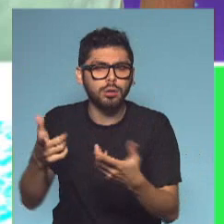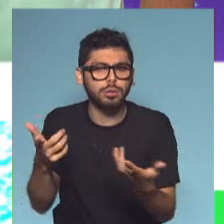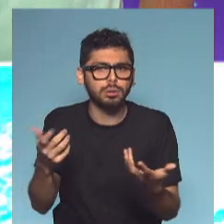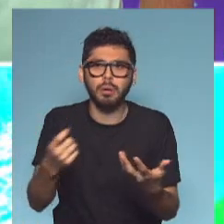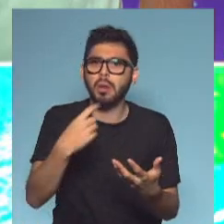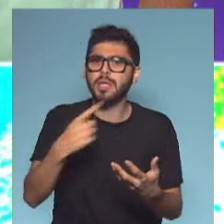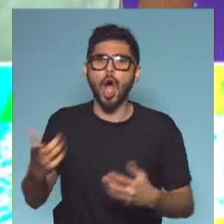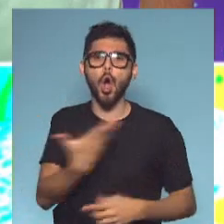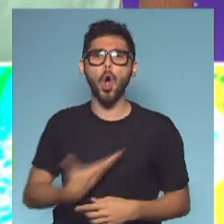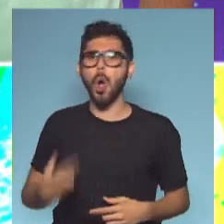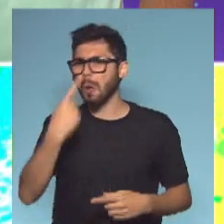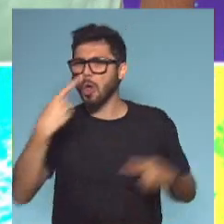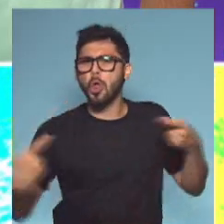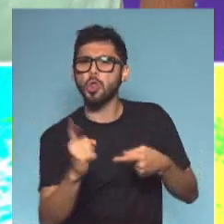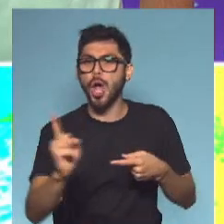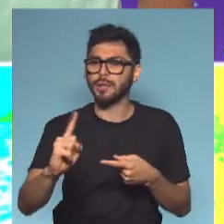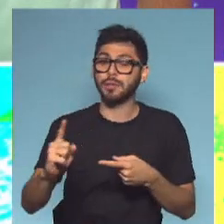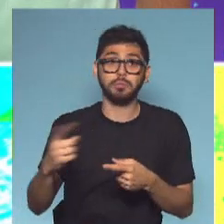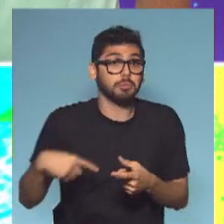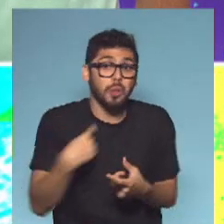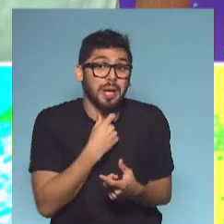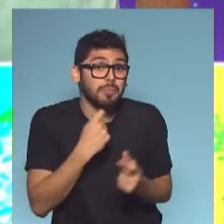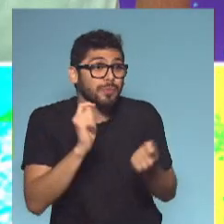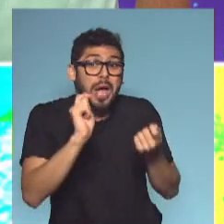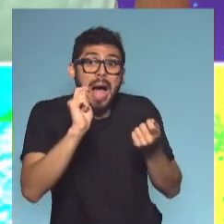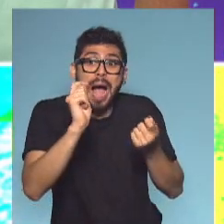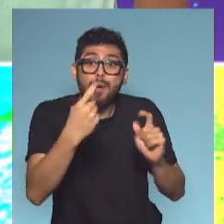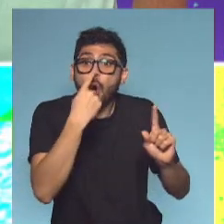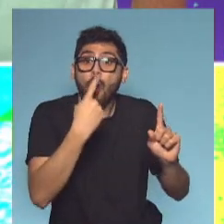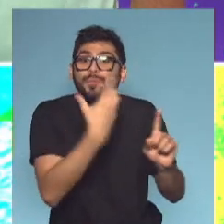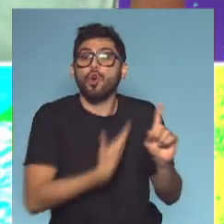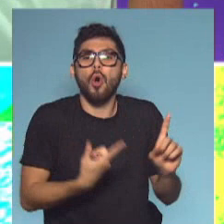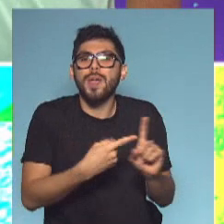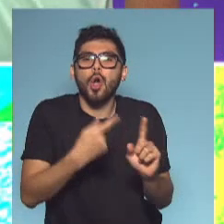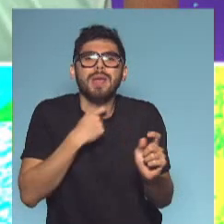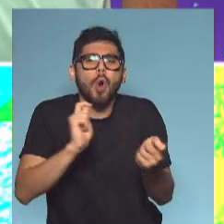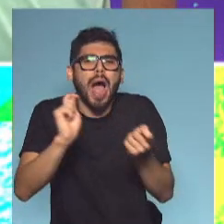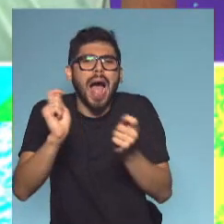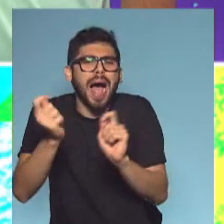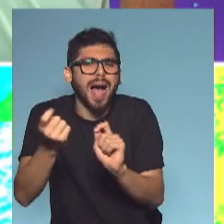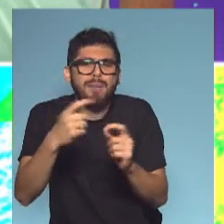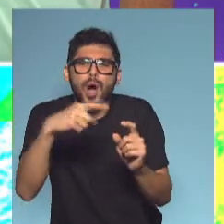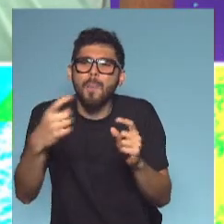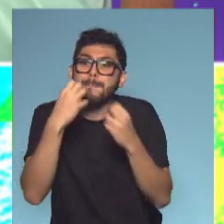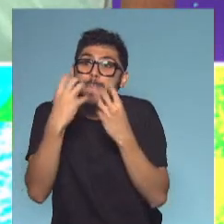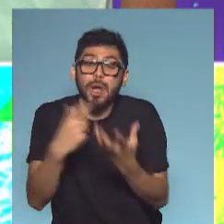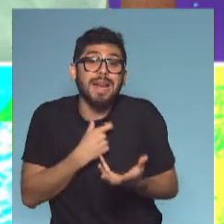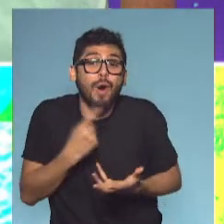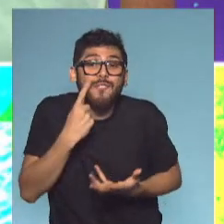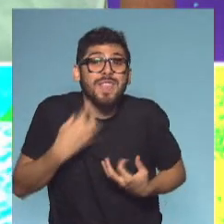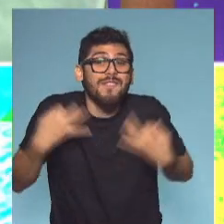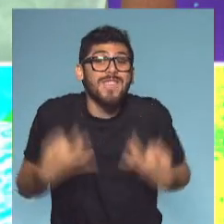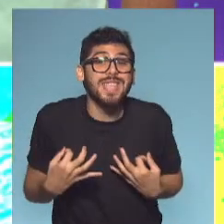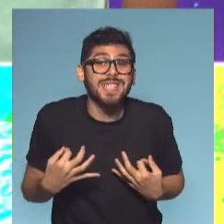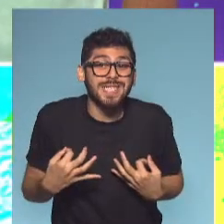el gobierno y porque queremos que las cosas cambien para otro lado, que, o sea, no tiene nada que ver una cosa con la otra. Nosotros queremos esas garantías para vivir,